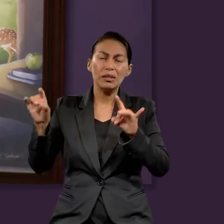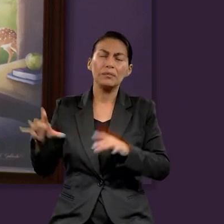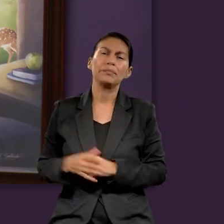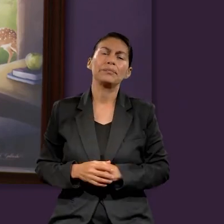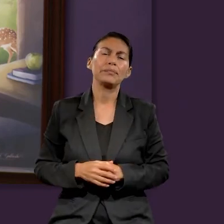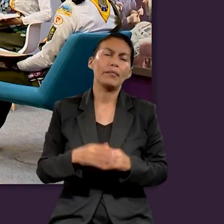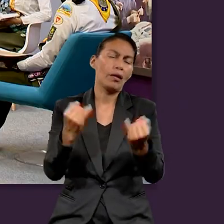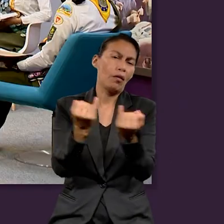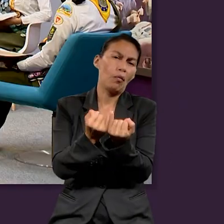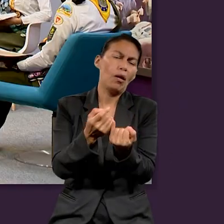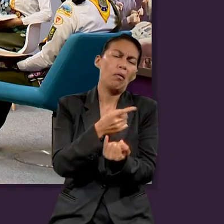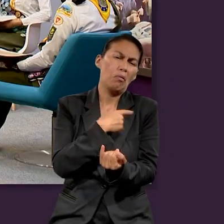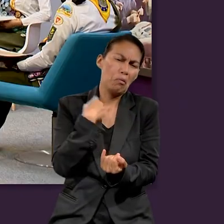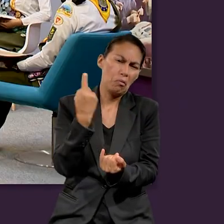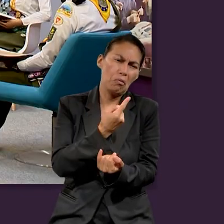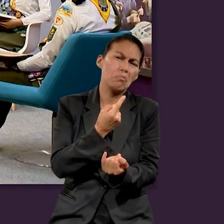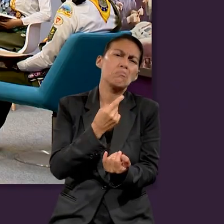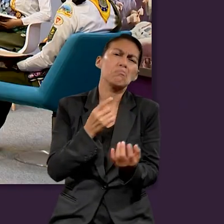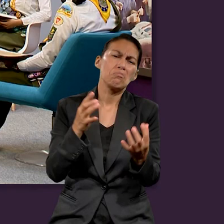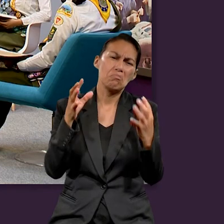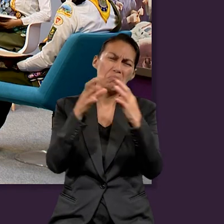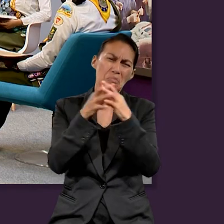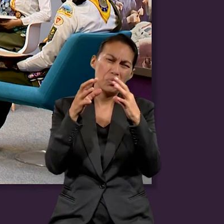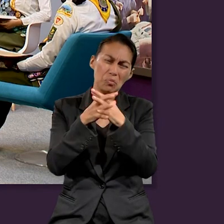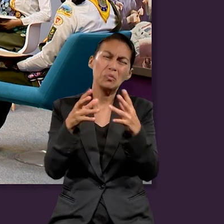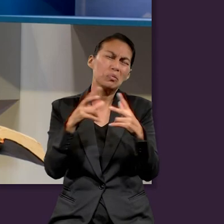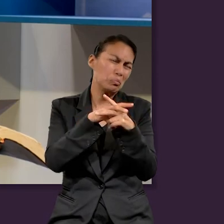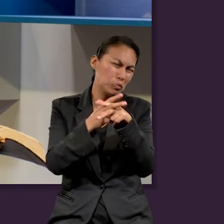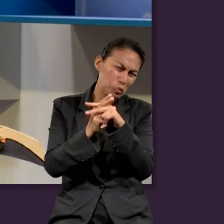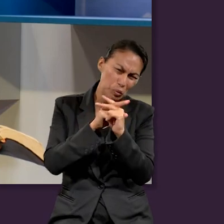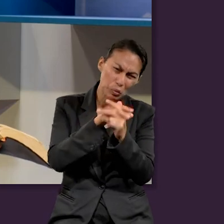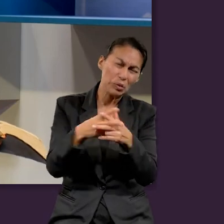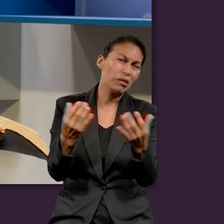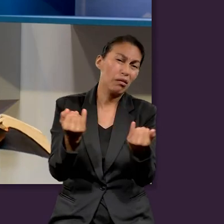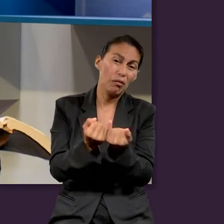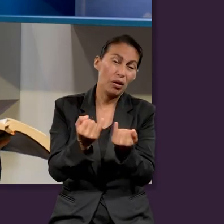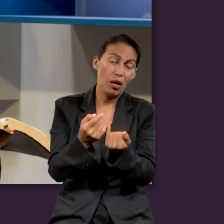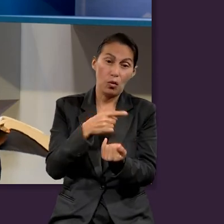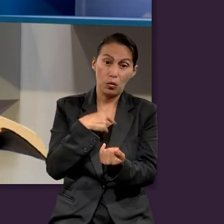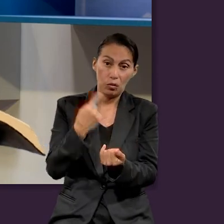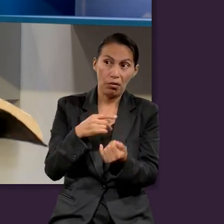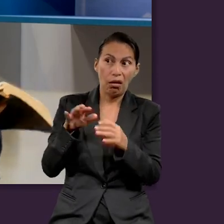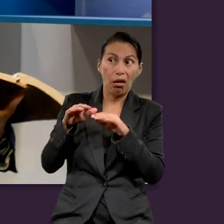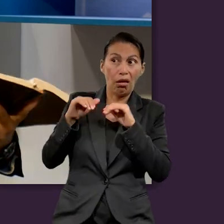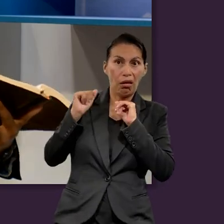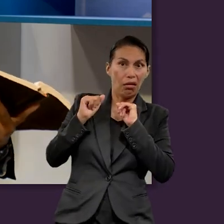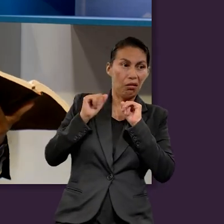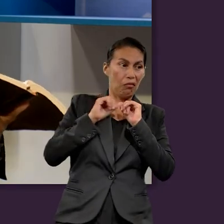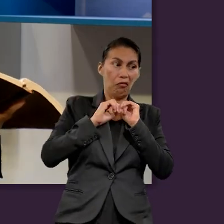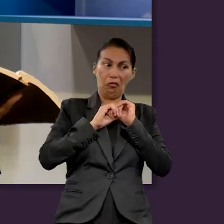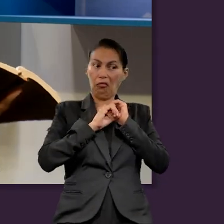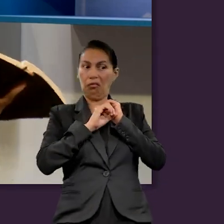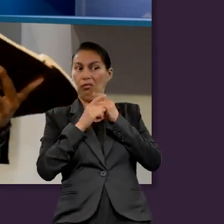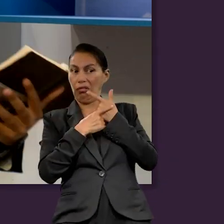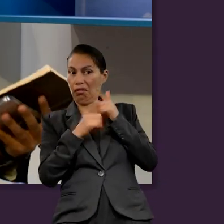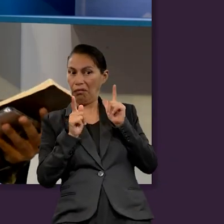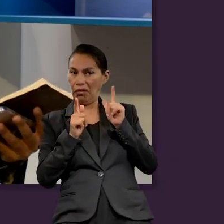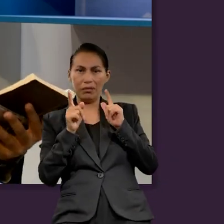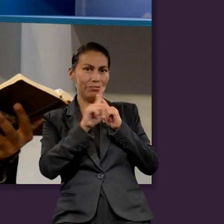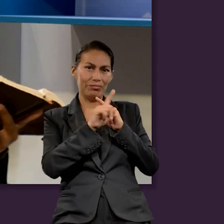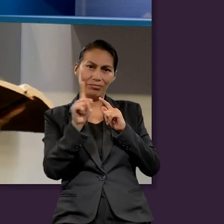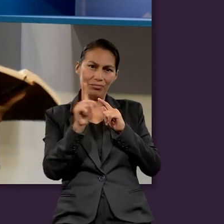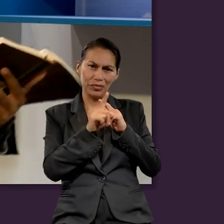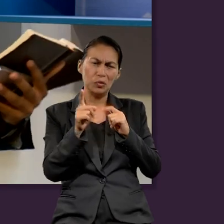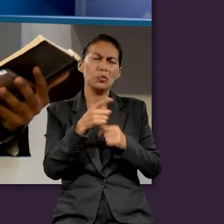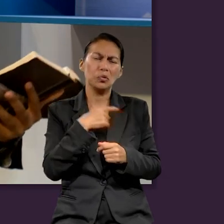esta lucha también nos envuelve a nosotros es algo de lo cual nosotros no estamos exentos no nos eximemos